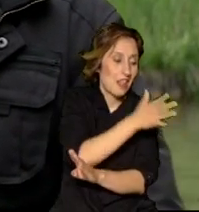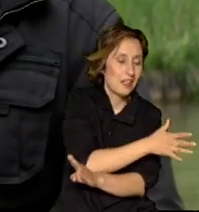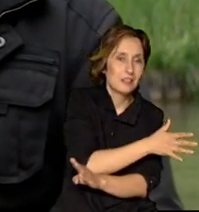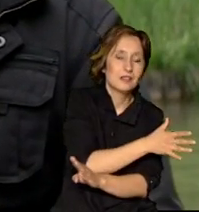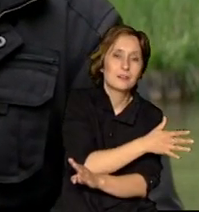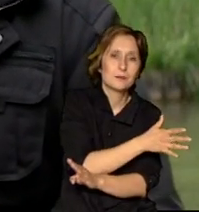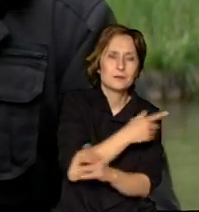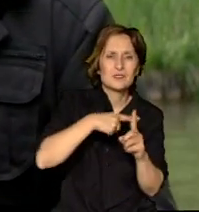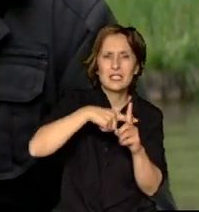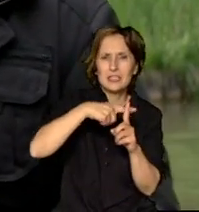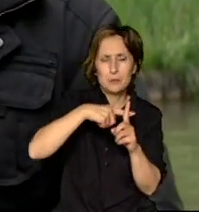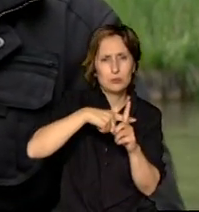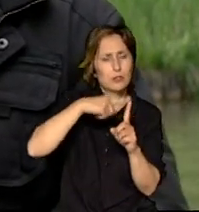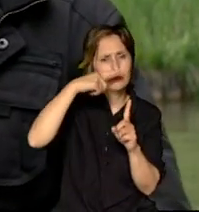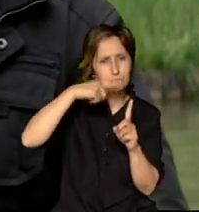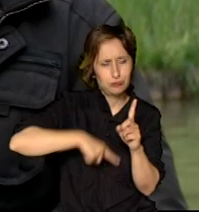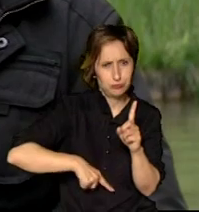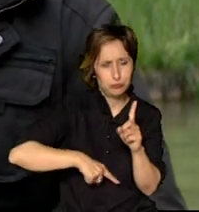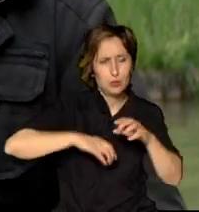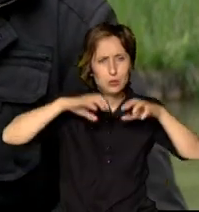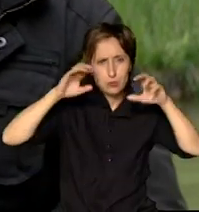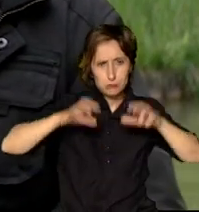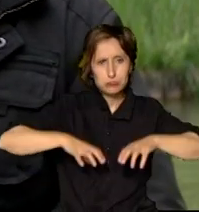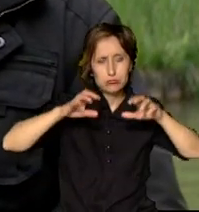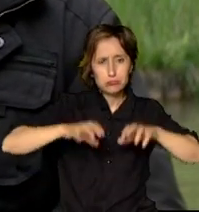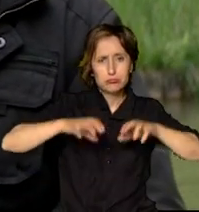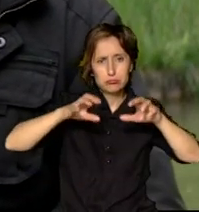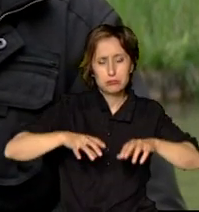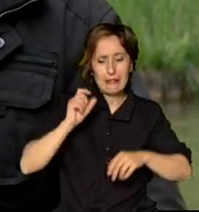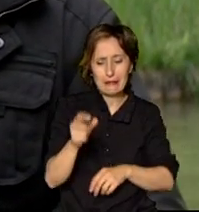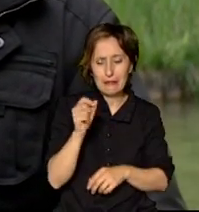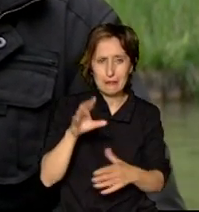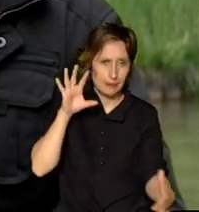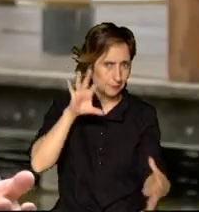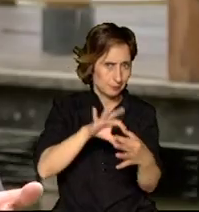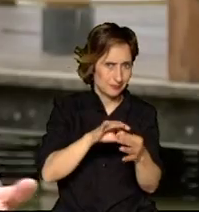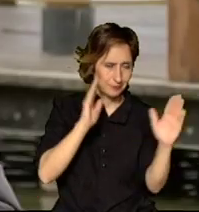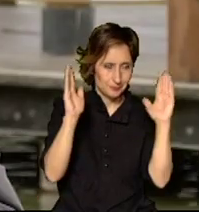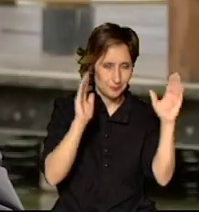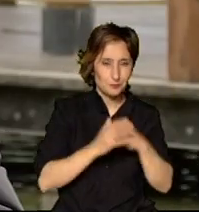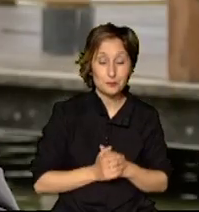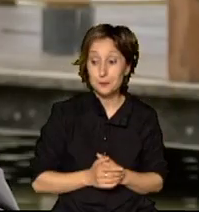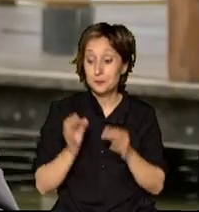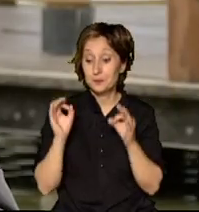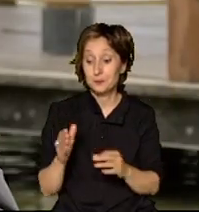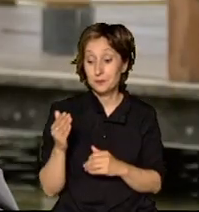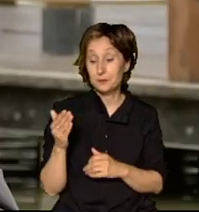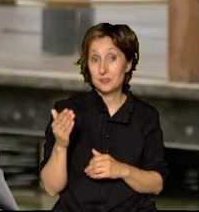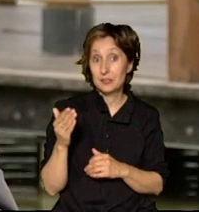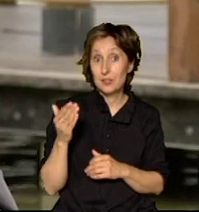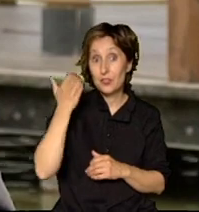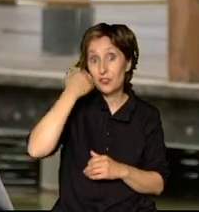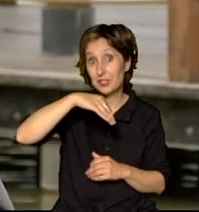encontramos temperaturas más bajas y precipitaciones más típicas de la época, ¿no? Justo este fin de semana se